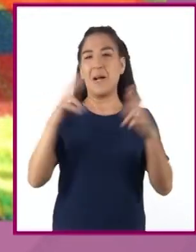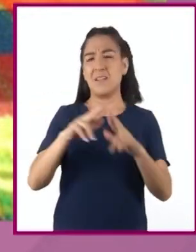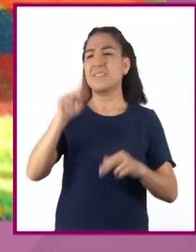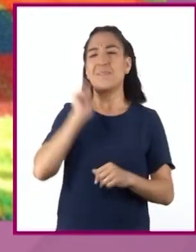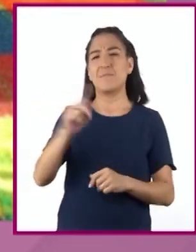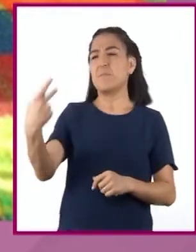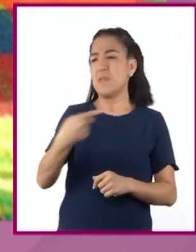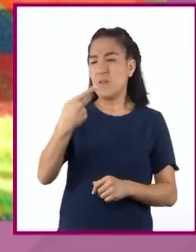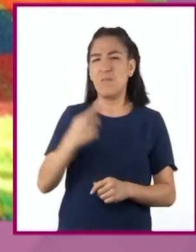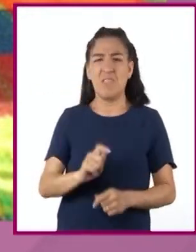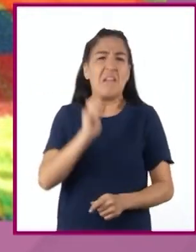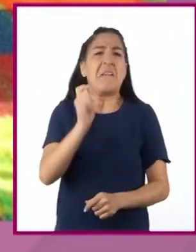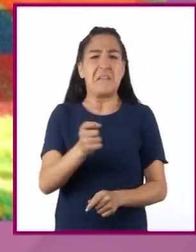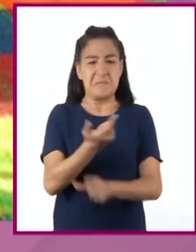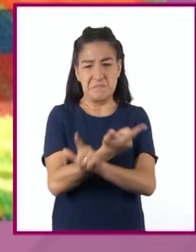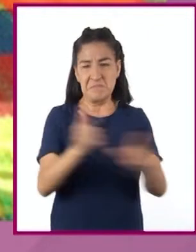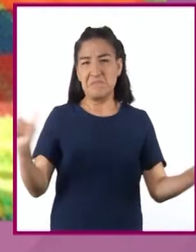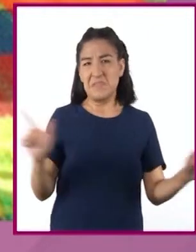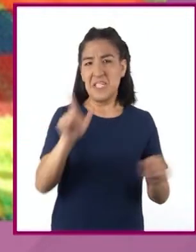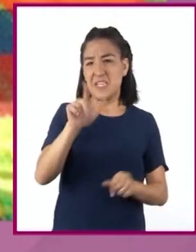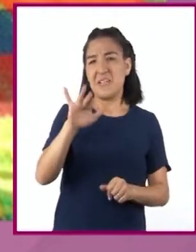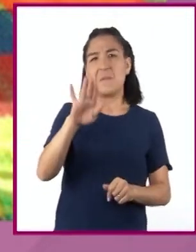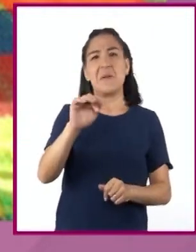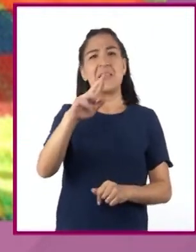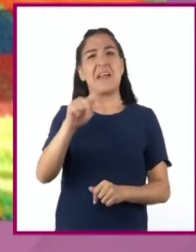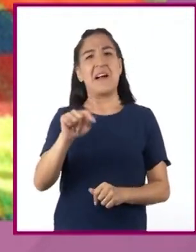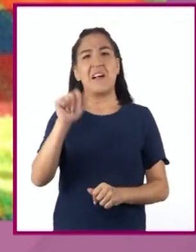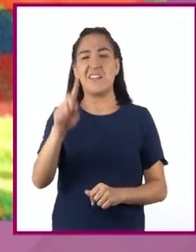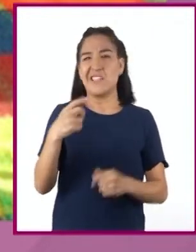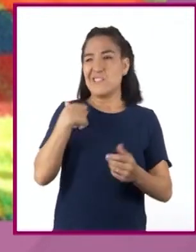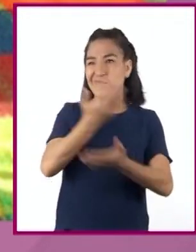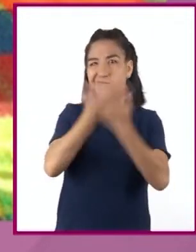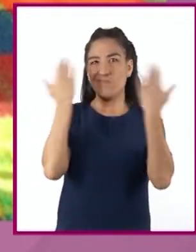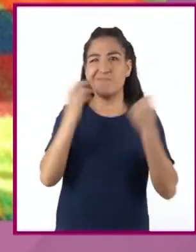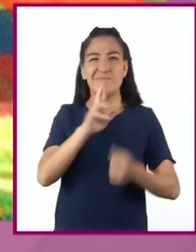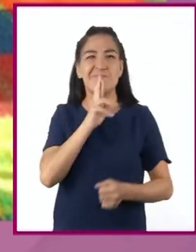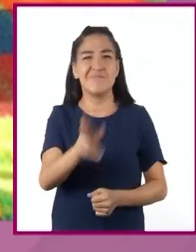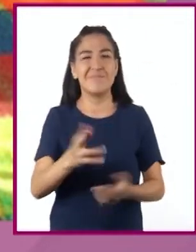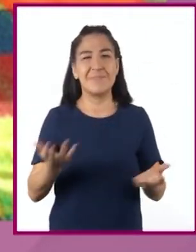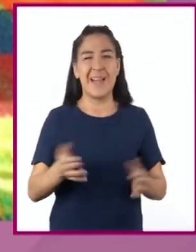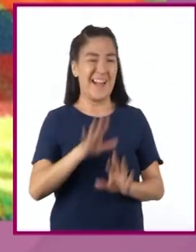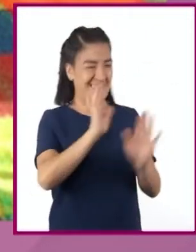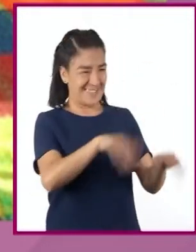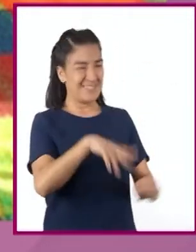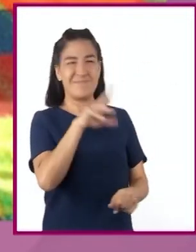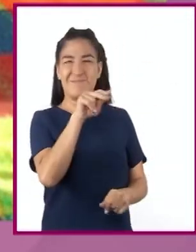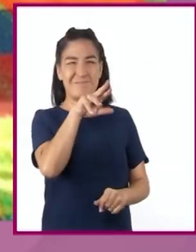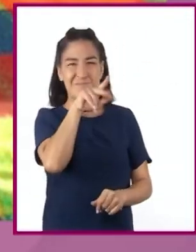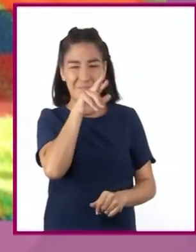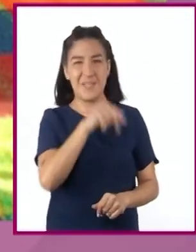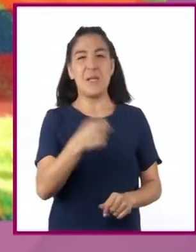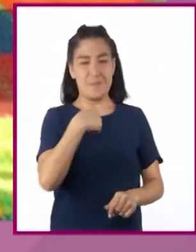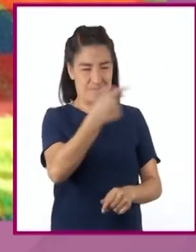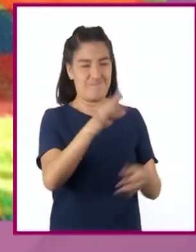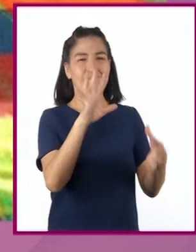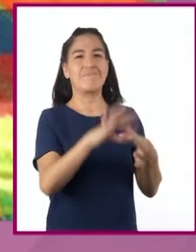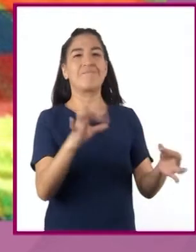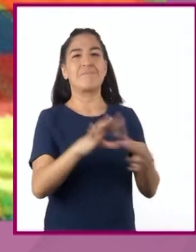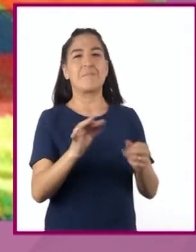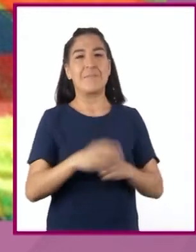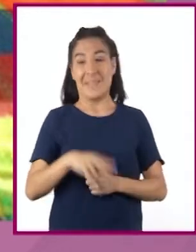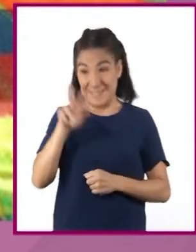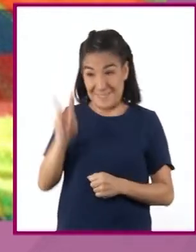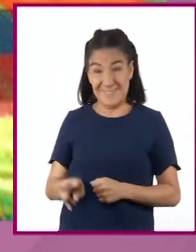preguntó qué es la libertad y no supe qué responder. No te preocupes, yo te explico. ¿De